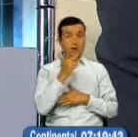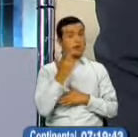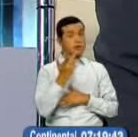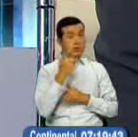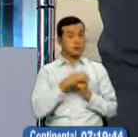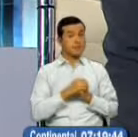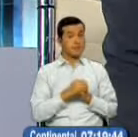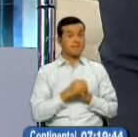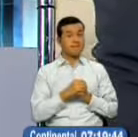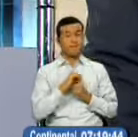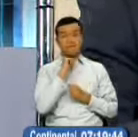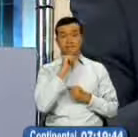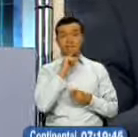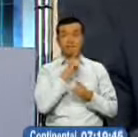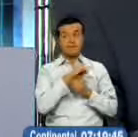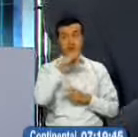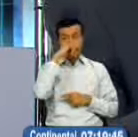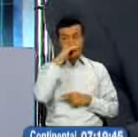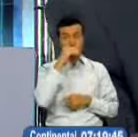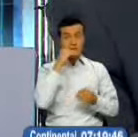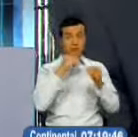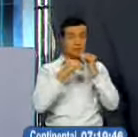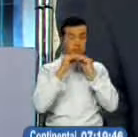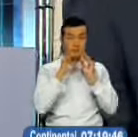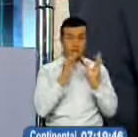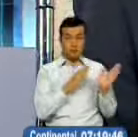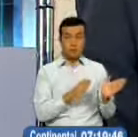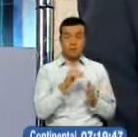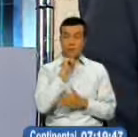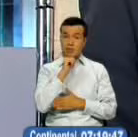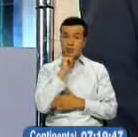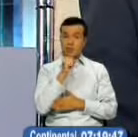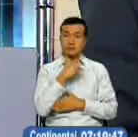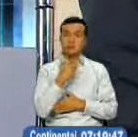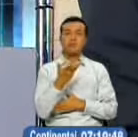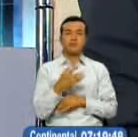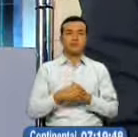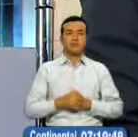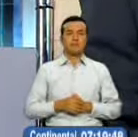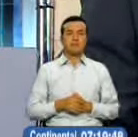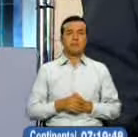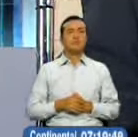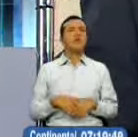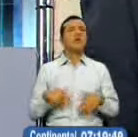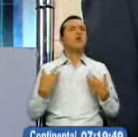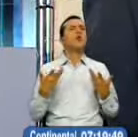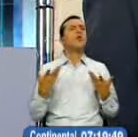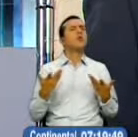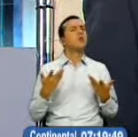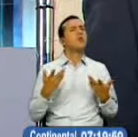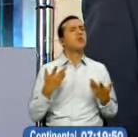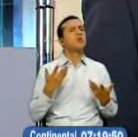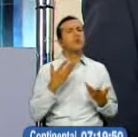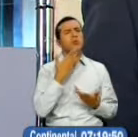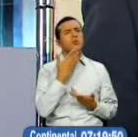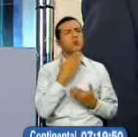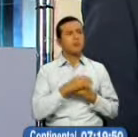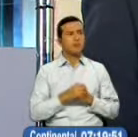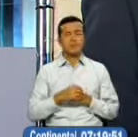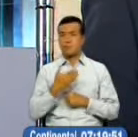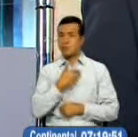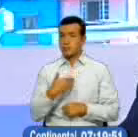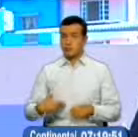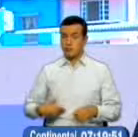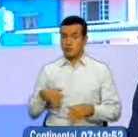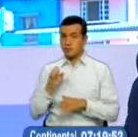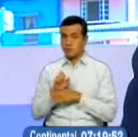una tarea pendiente para profundizar acciones en ese sentido. ¿Cómo estamos ahí? El propio presidente de